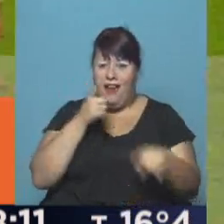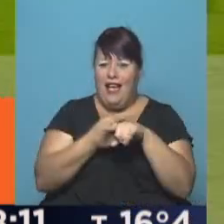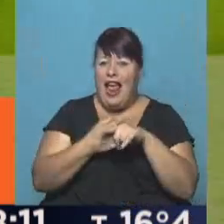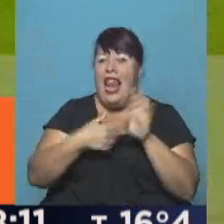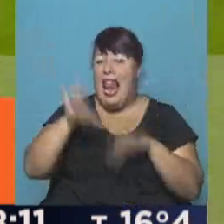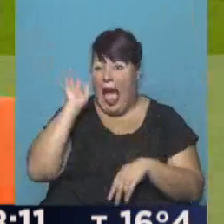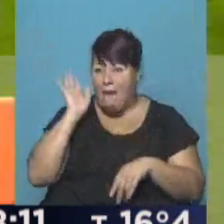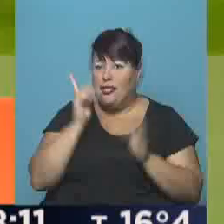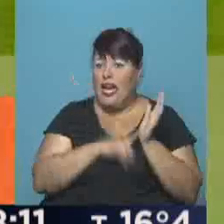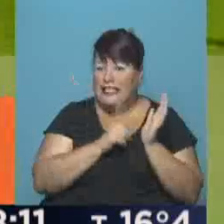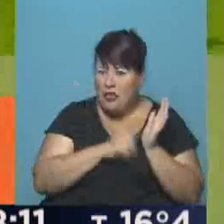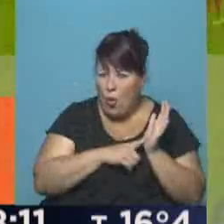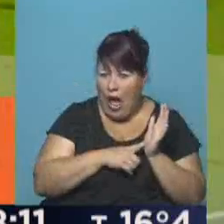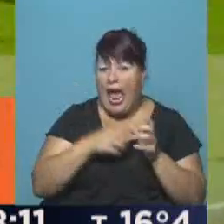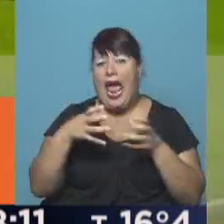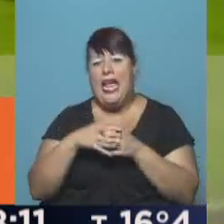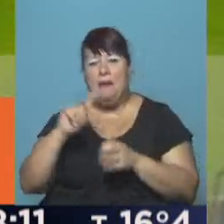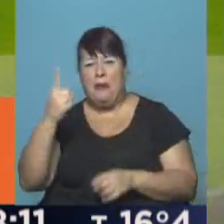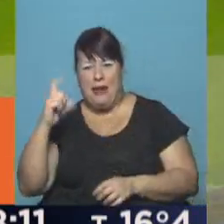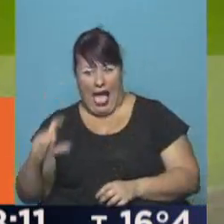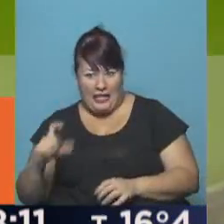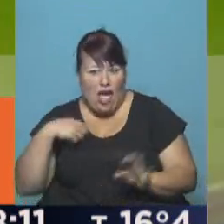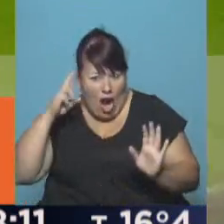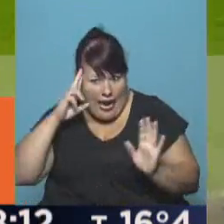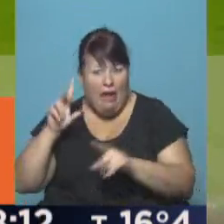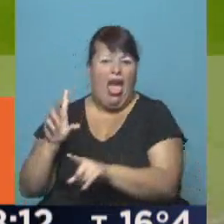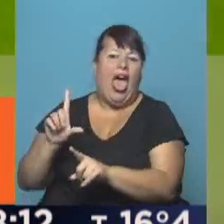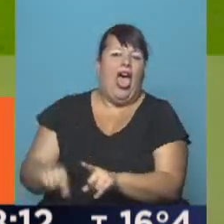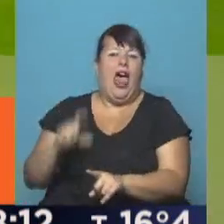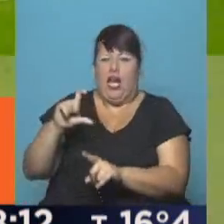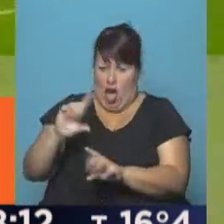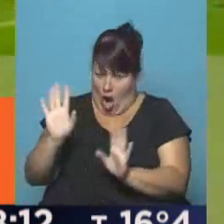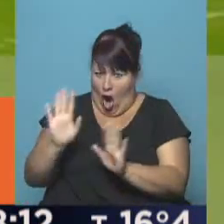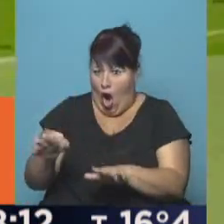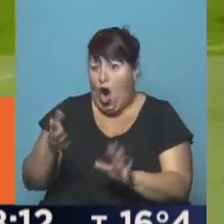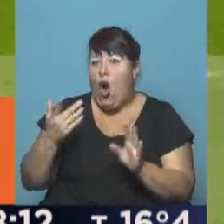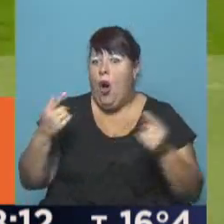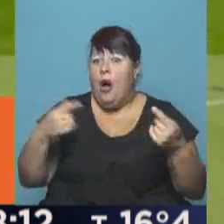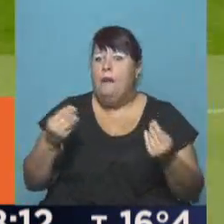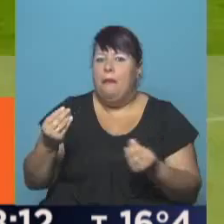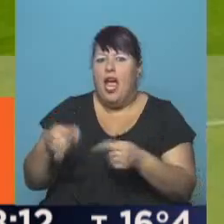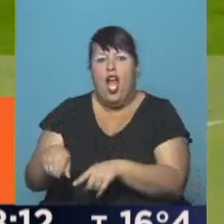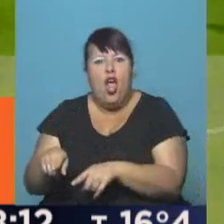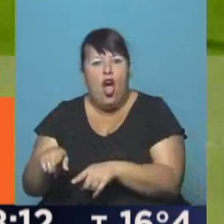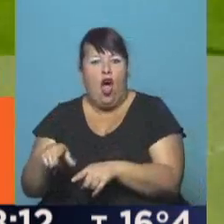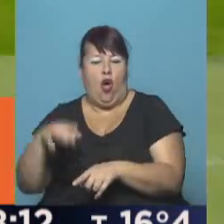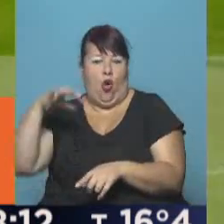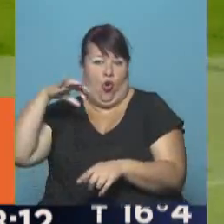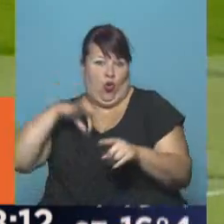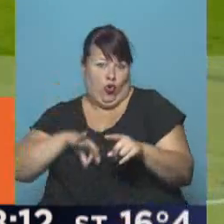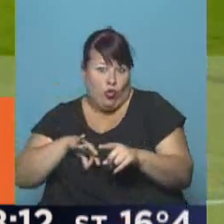mayoría encima de titulares ante un equipo de primera C, con todo el respeto que nos merece, las categorías tienen que ver, pero estamos hablando de